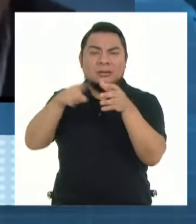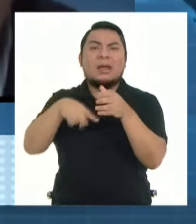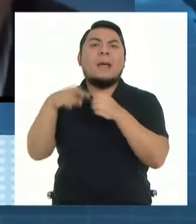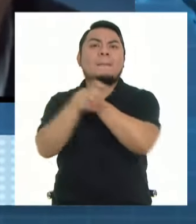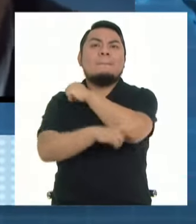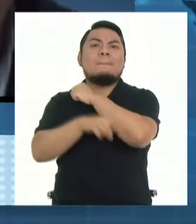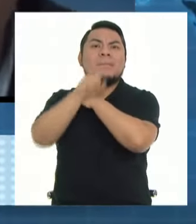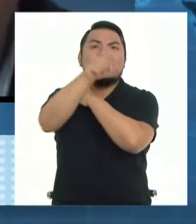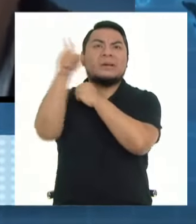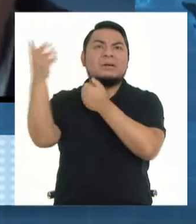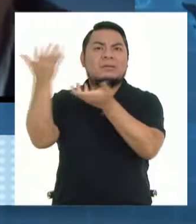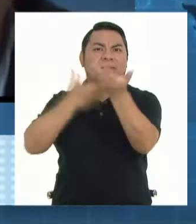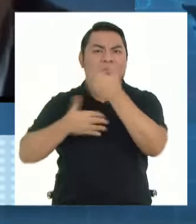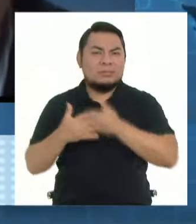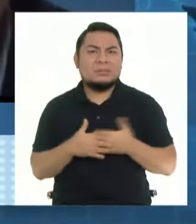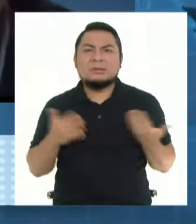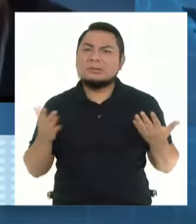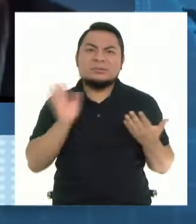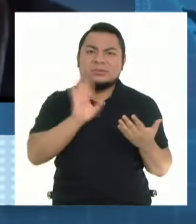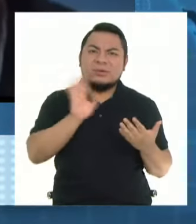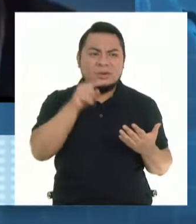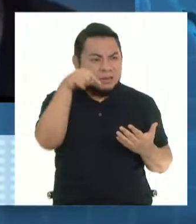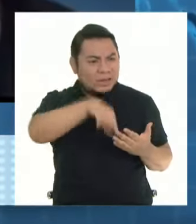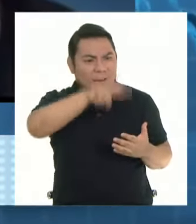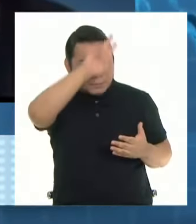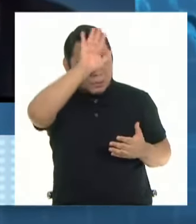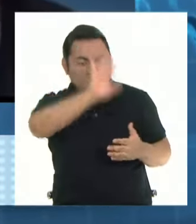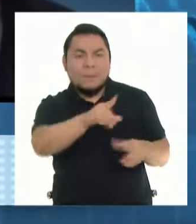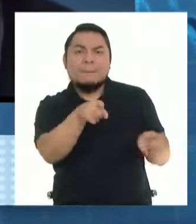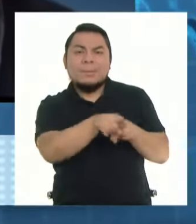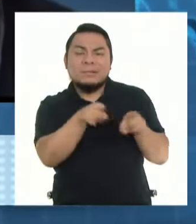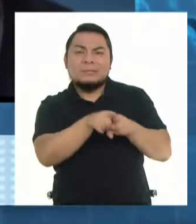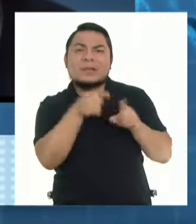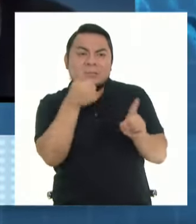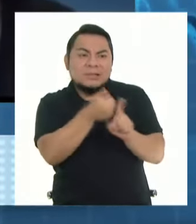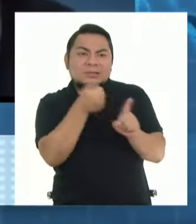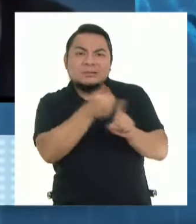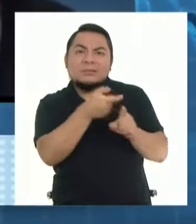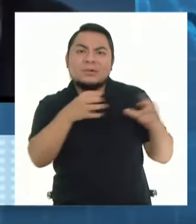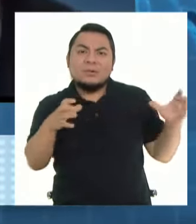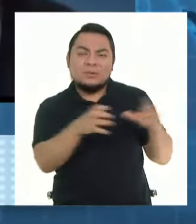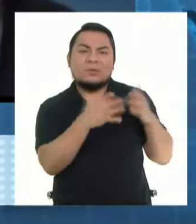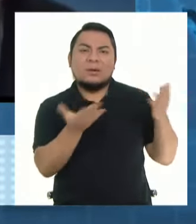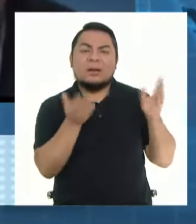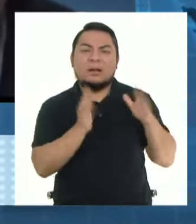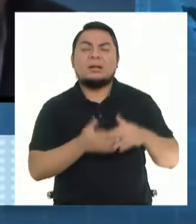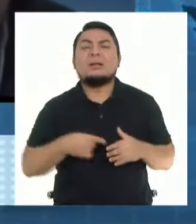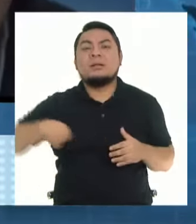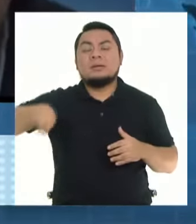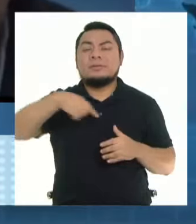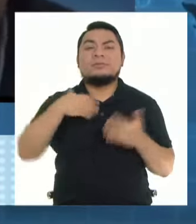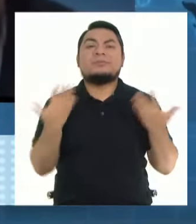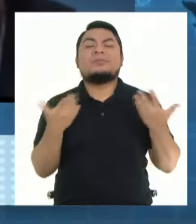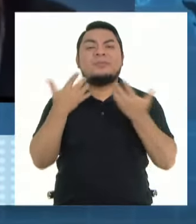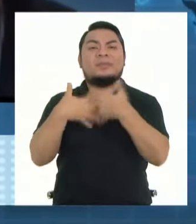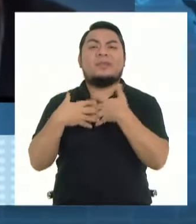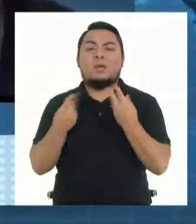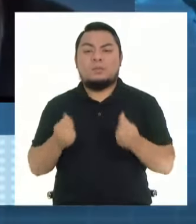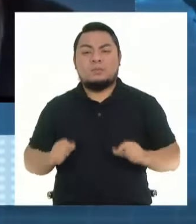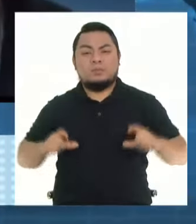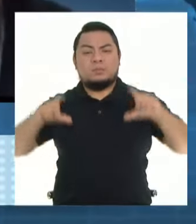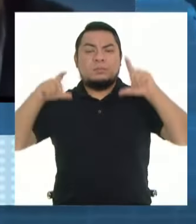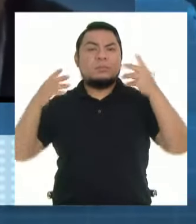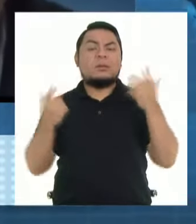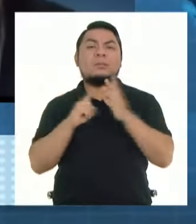que subsidian altamente su agricultura. Y aquí los gobiernos de turno han llenado los bolsillos de estas empresas, pero